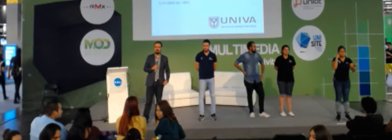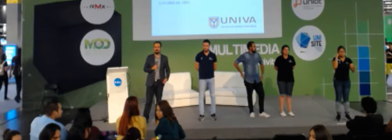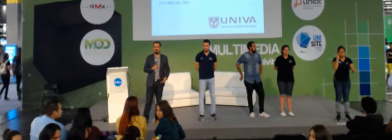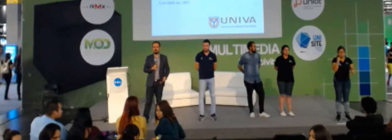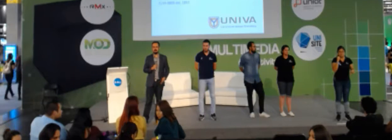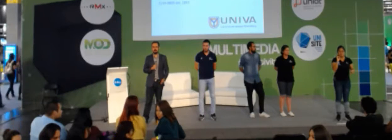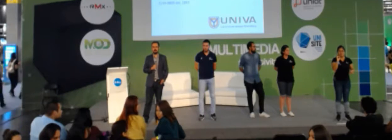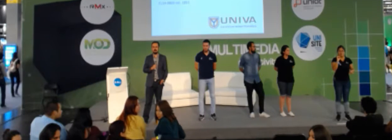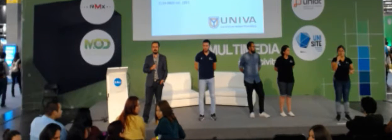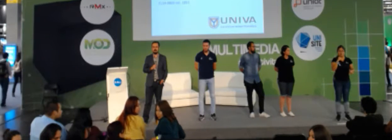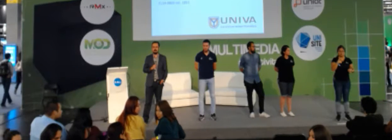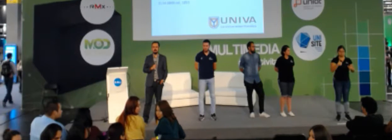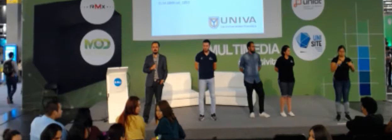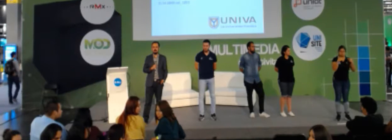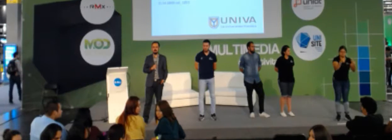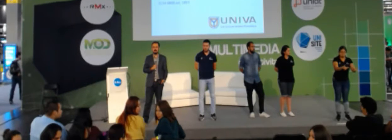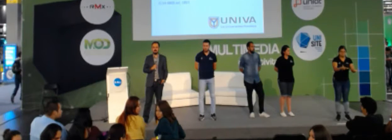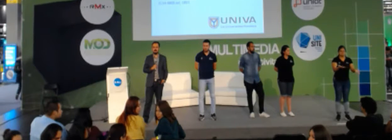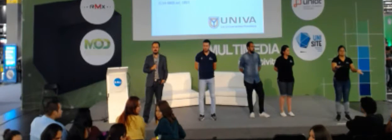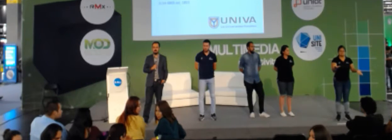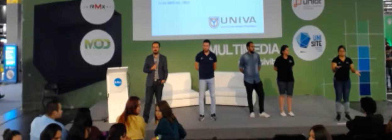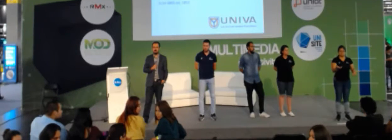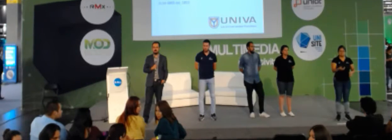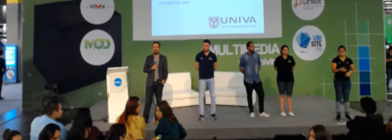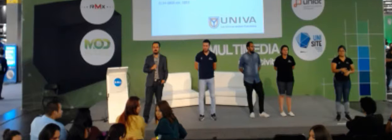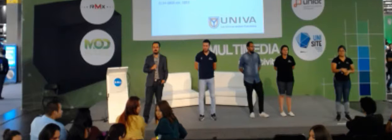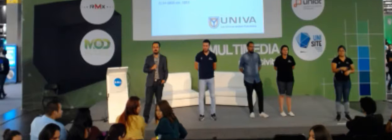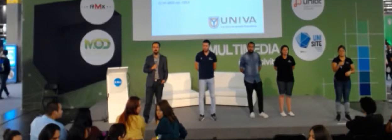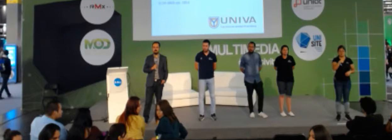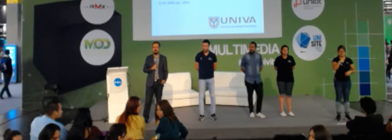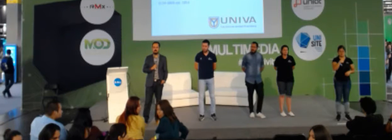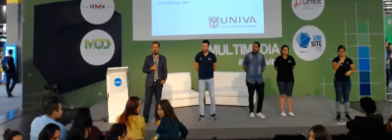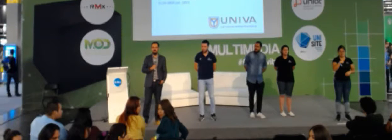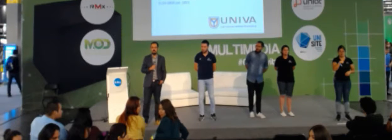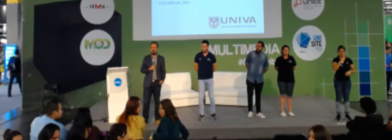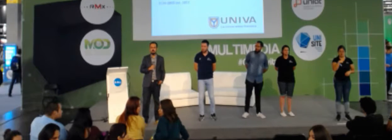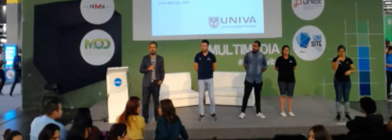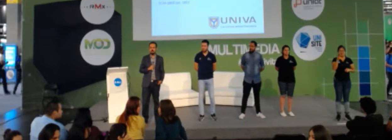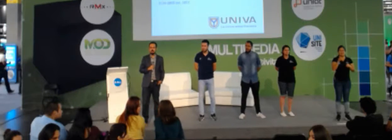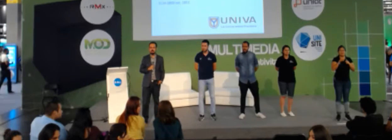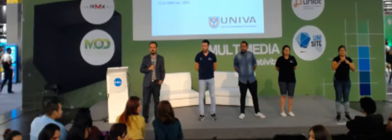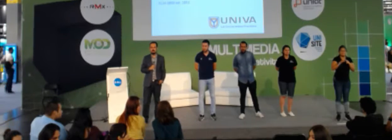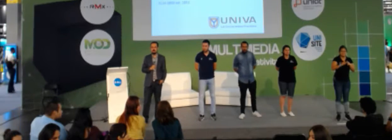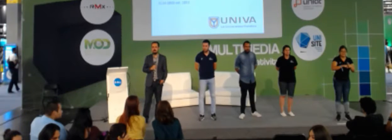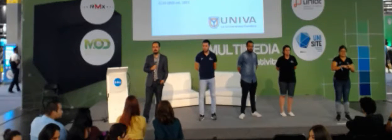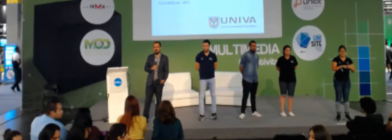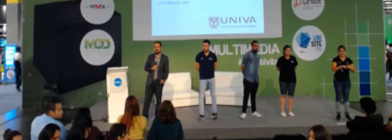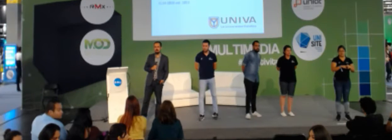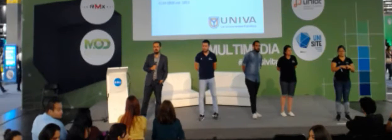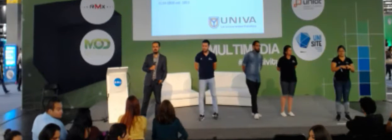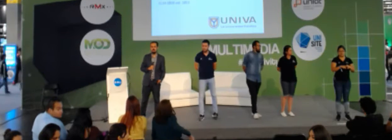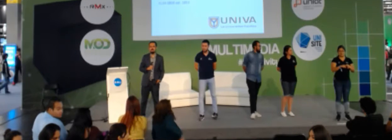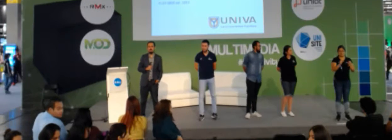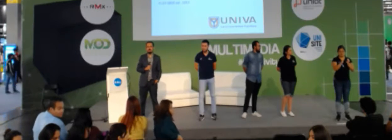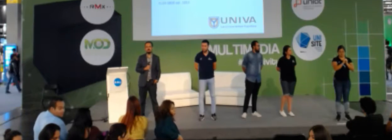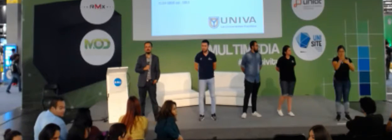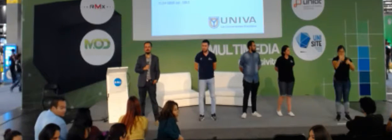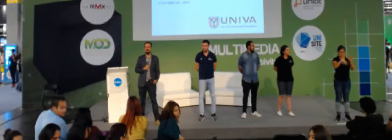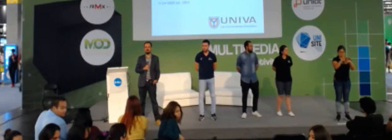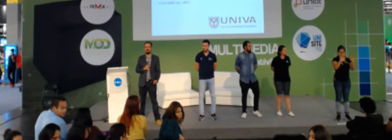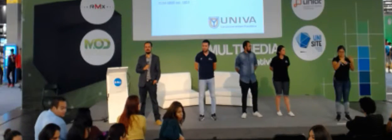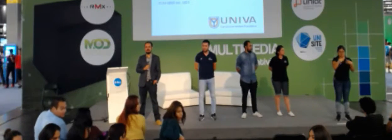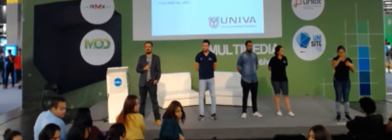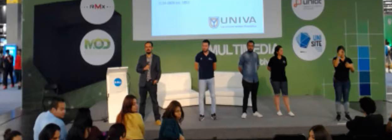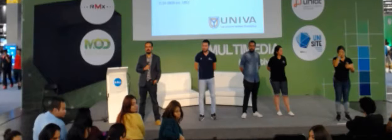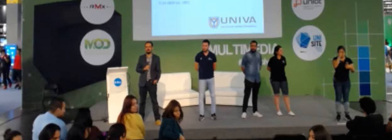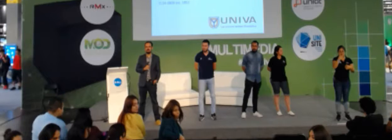alguien de nosotros va a estar con esta discapacidad. Yo estoy comenzando con el lenguaje de señas y me gustaría